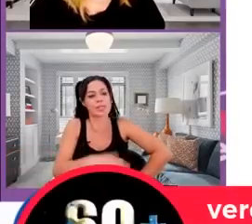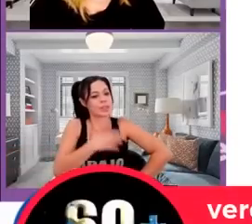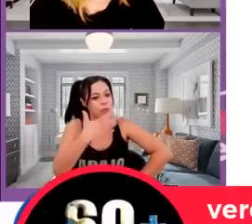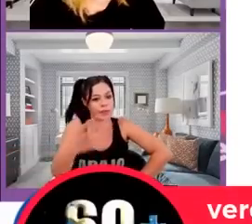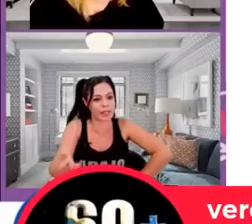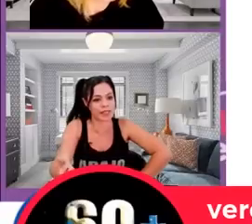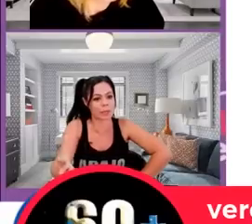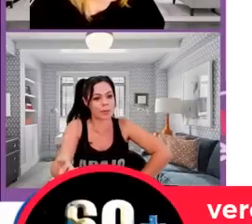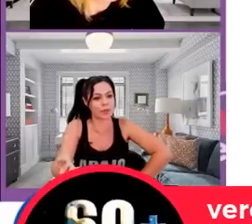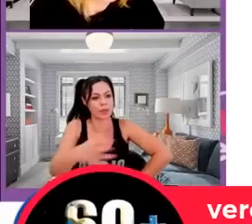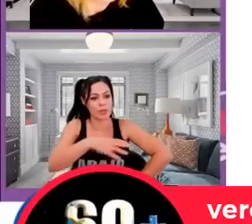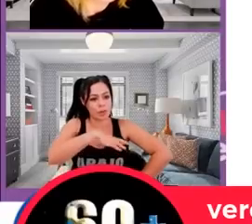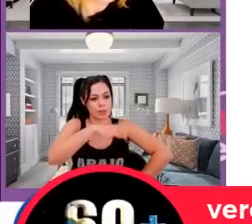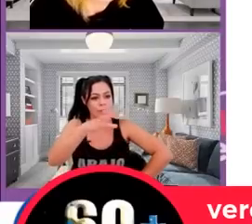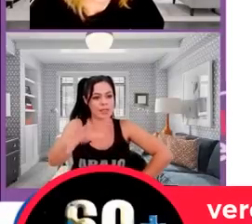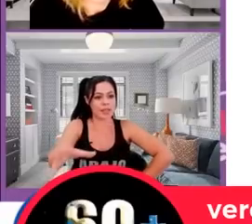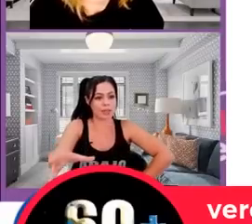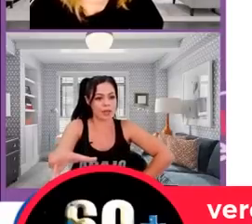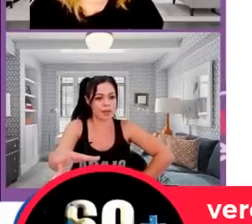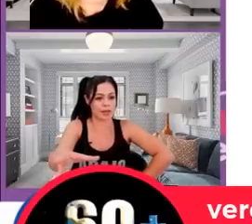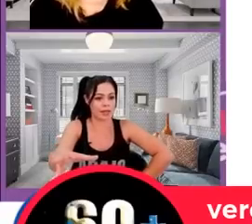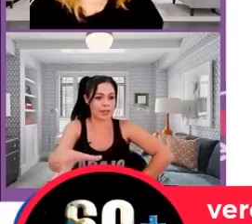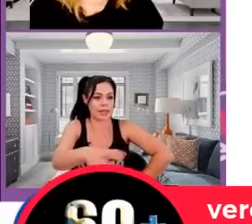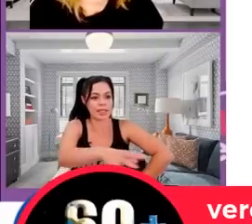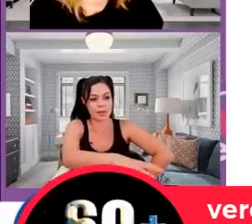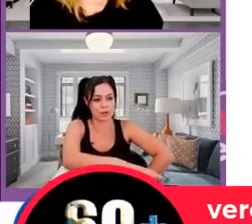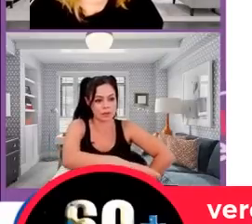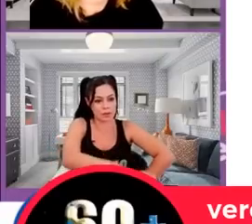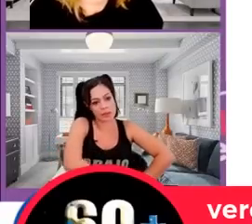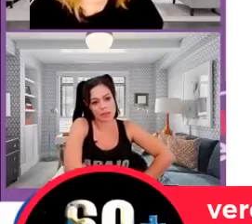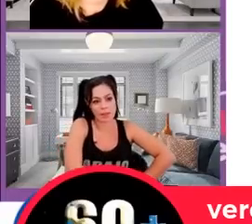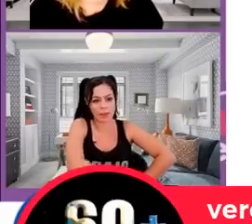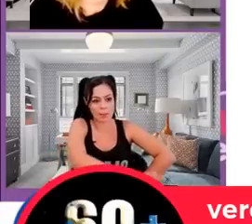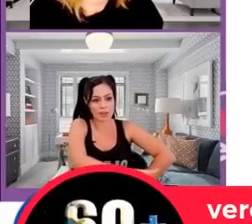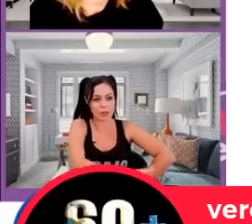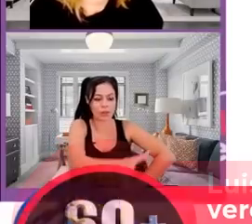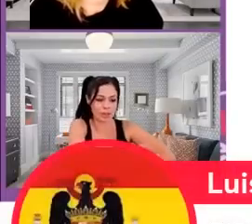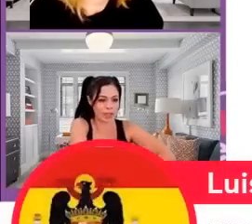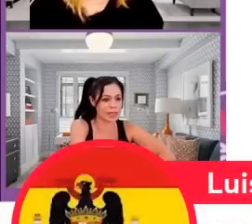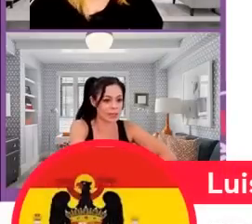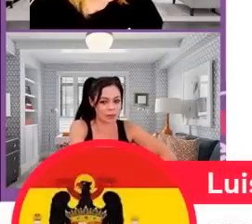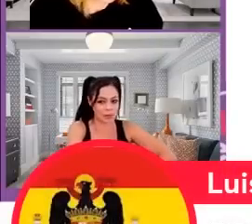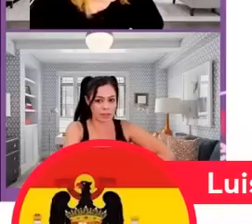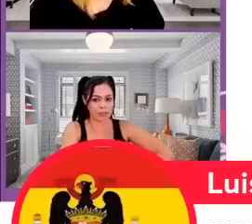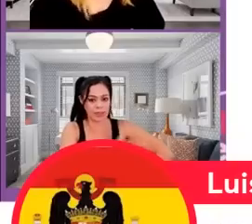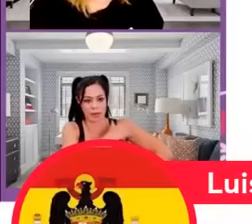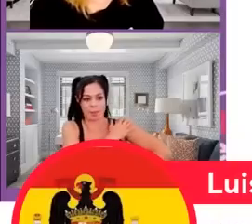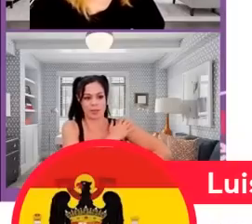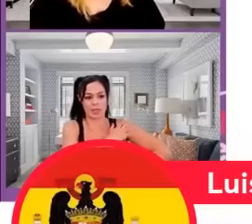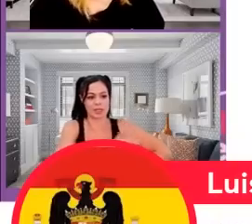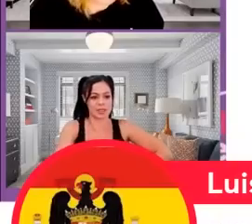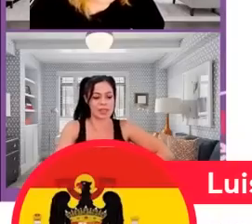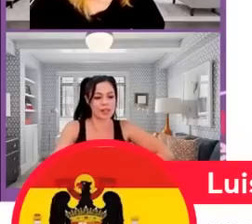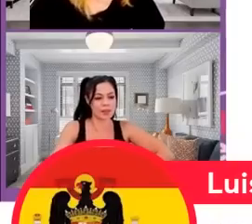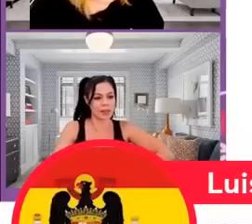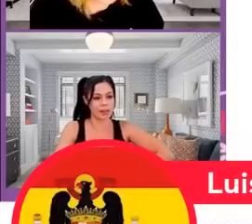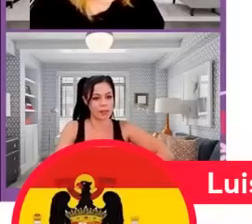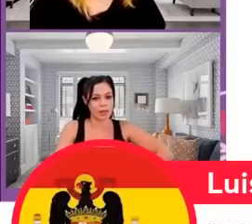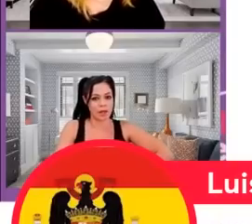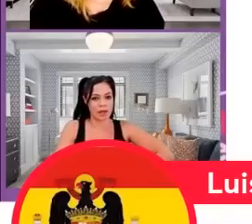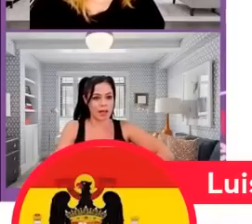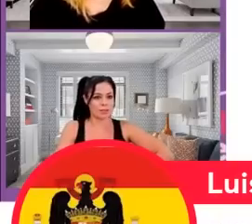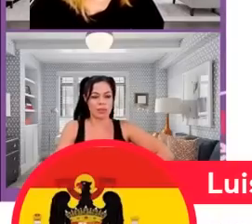yo no sé si se lo cree en ese momento cuando está teniendo el delirio, ¿sabes? El episodio de delirio que lo tienen las personas